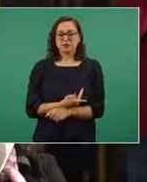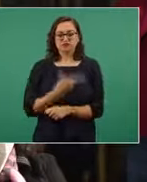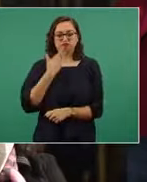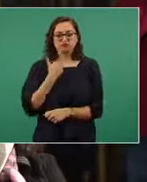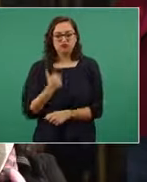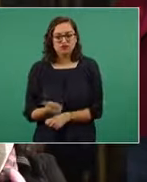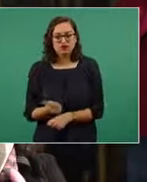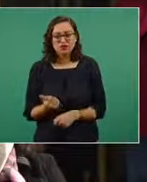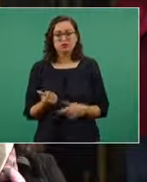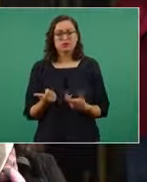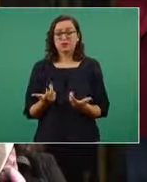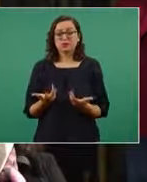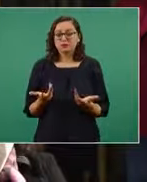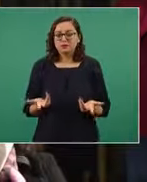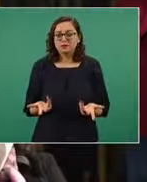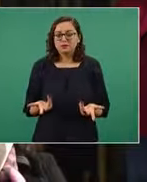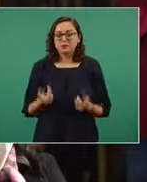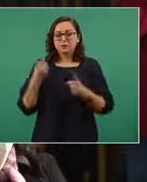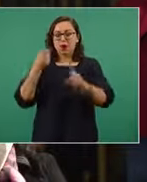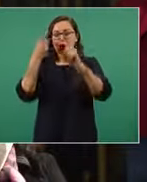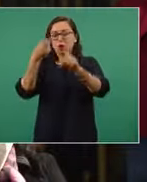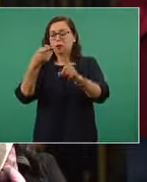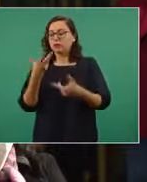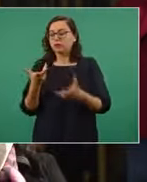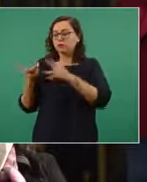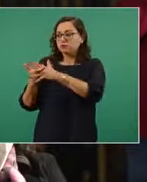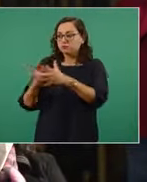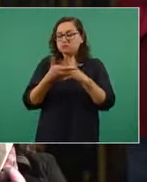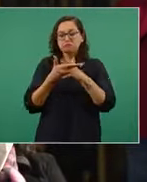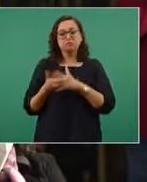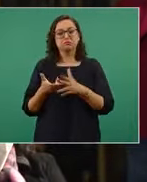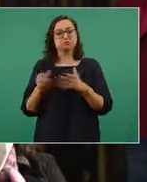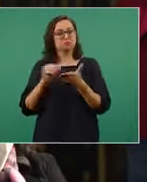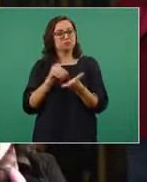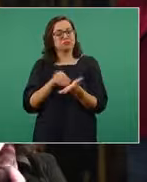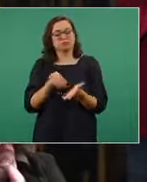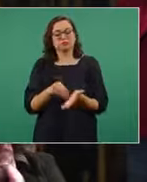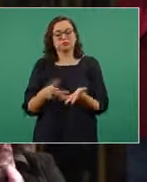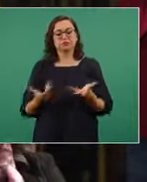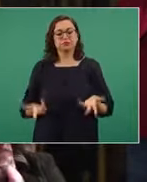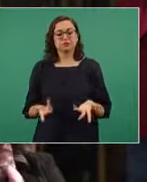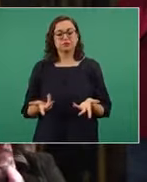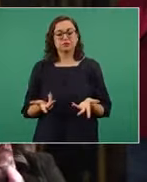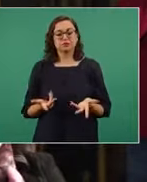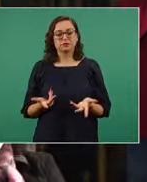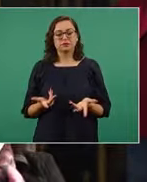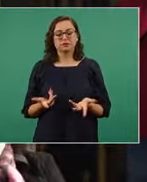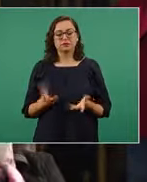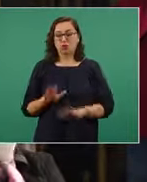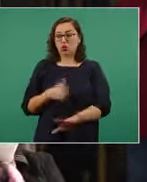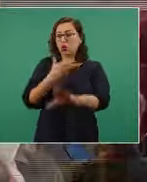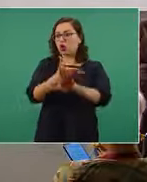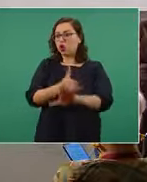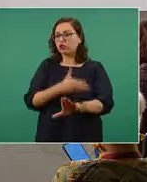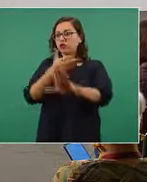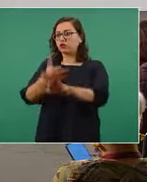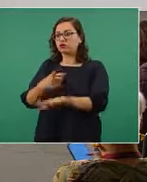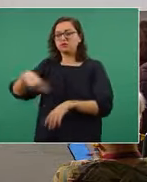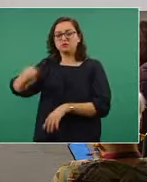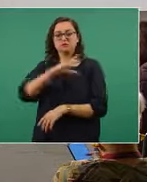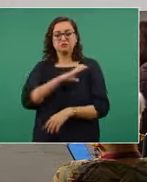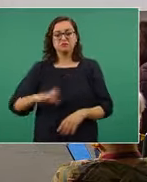este pues es el objetivo, ¿no? Que no haya homicidios o hechos que lamentar en contra de quienes aspiran,